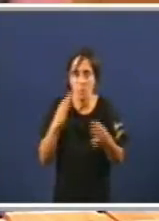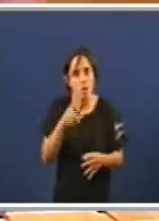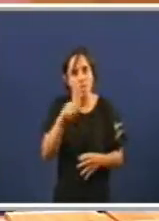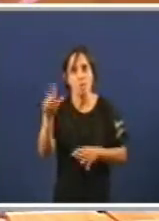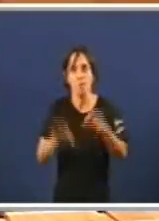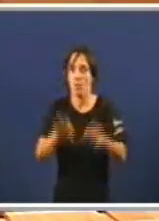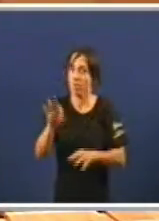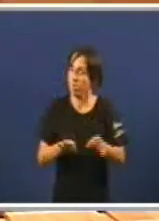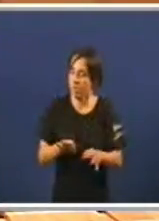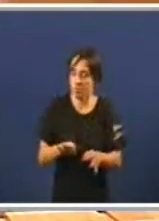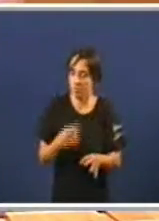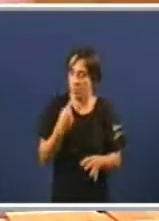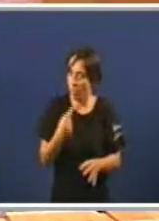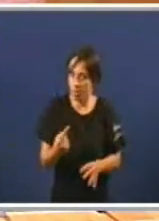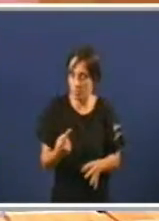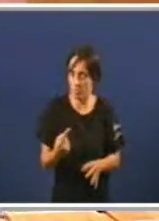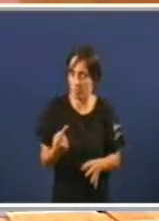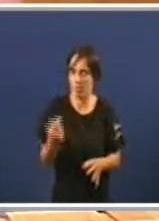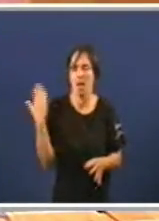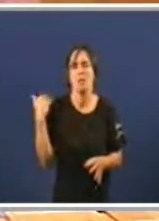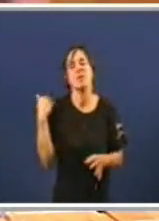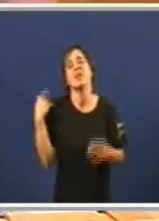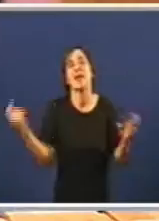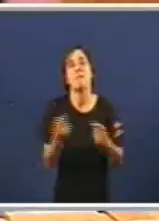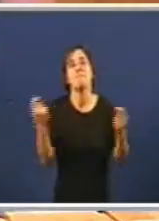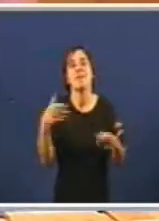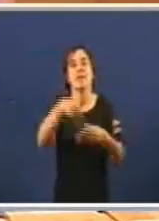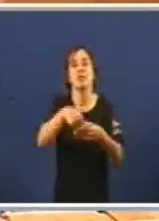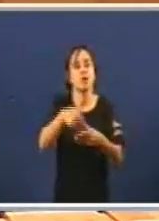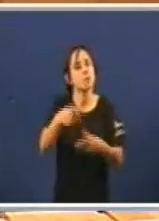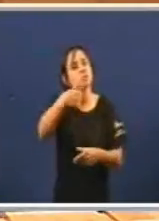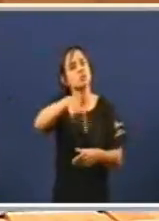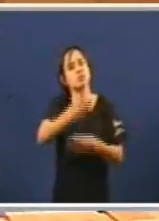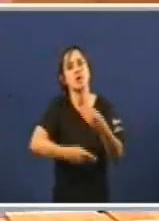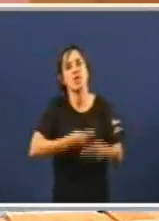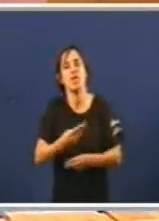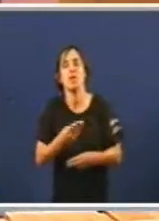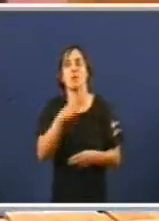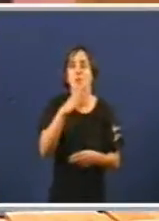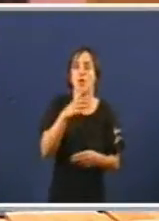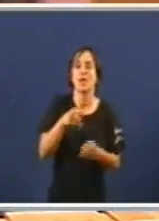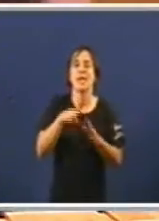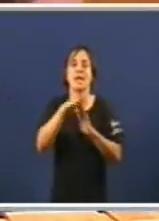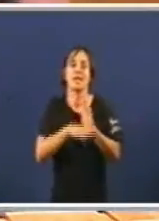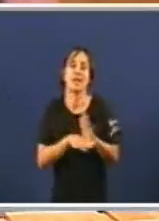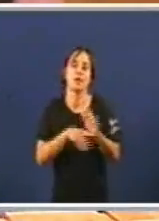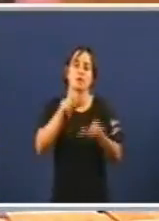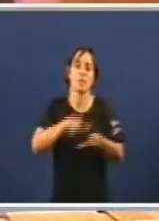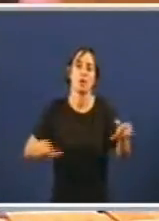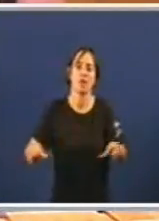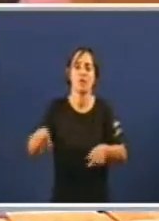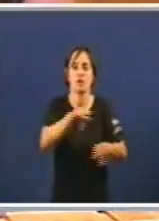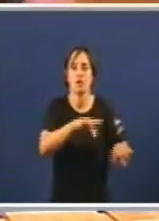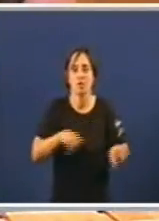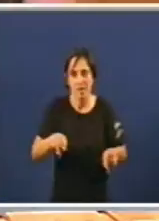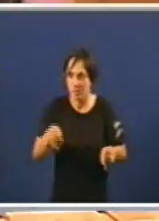electoral hai 10 meses, a ninguén se lle ocorreu dicir que ían, en base a criterios demográficos e xeográficos, ían pecharlle a